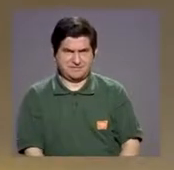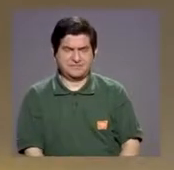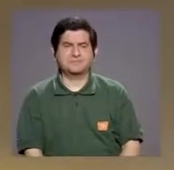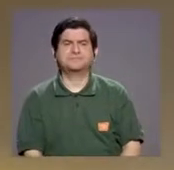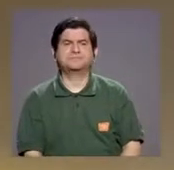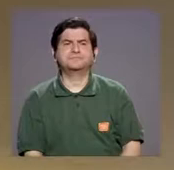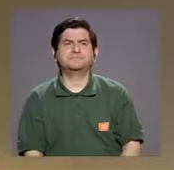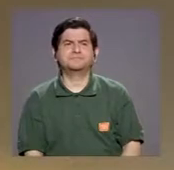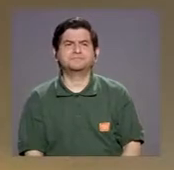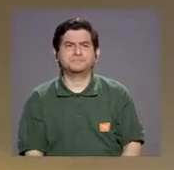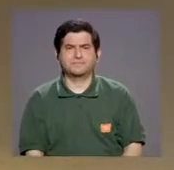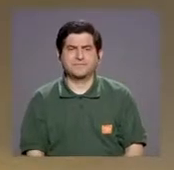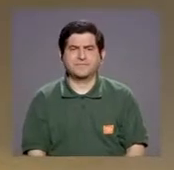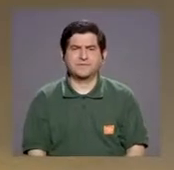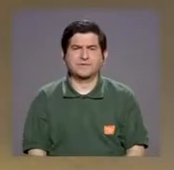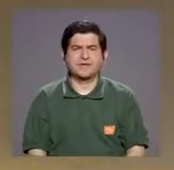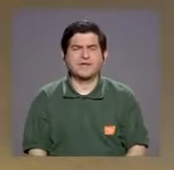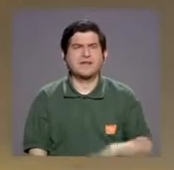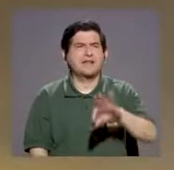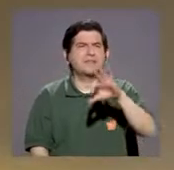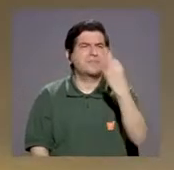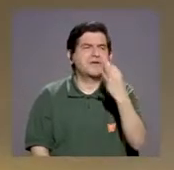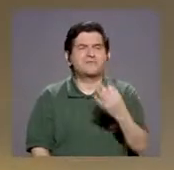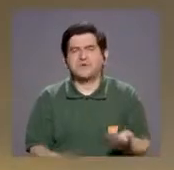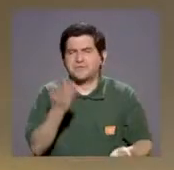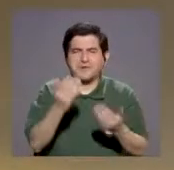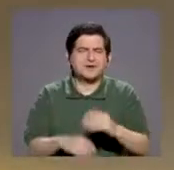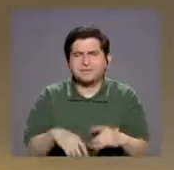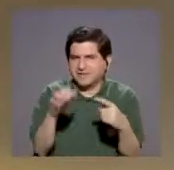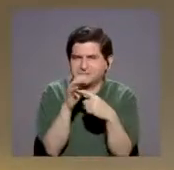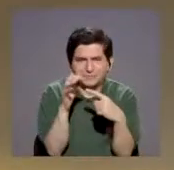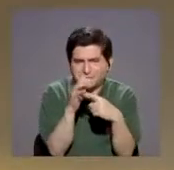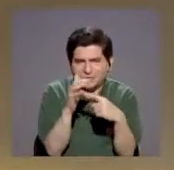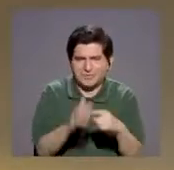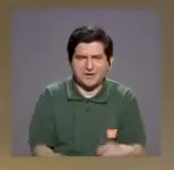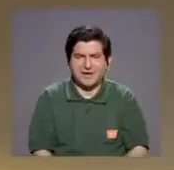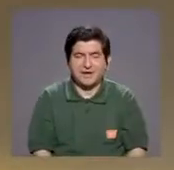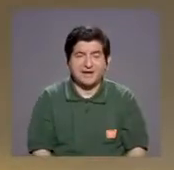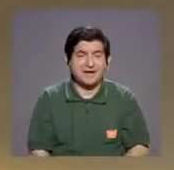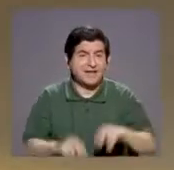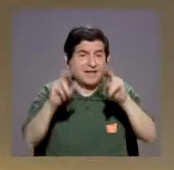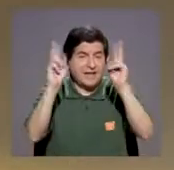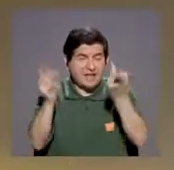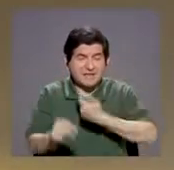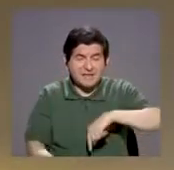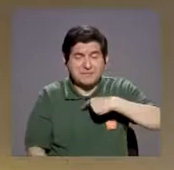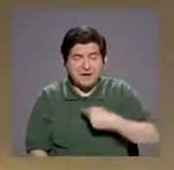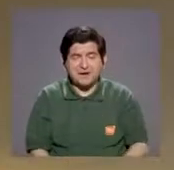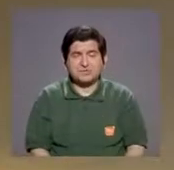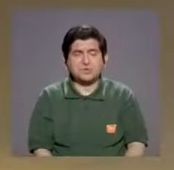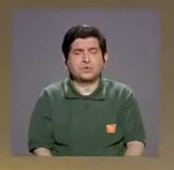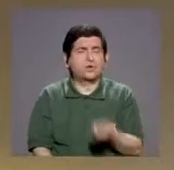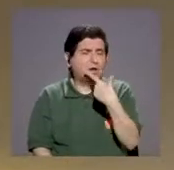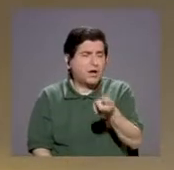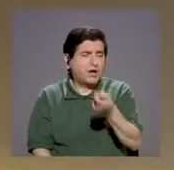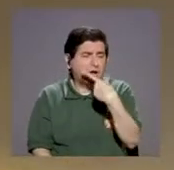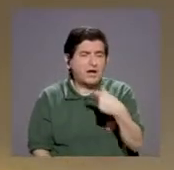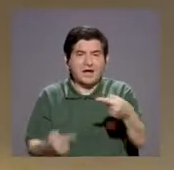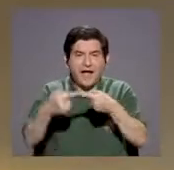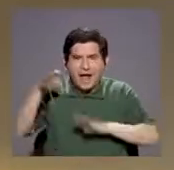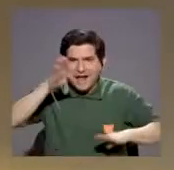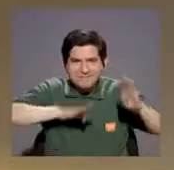en un aterrizaje de herediano y básicamente el tema es que si tomamos muchos antibióticos muchos